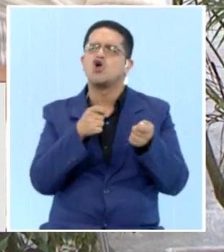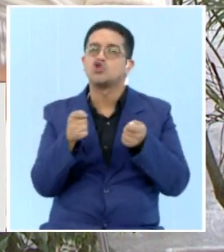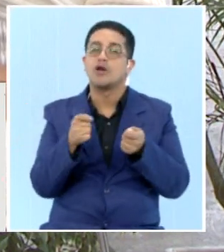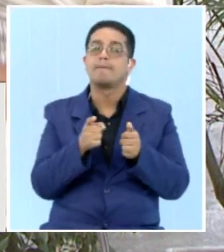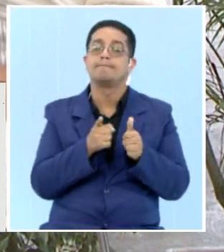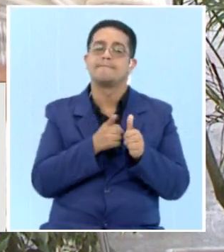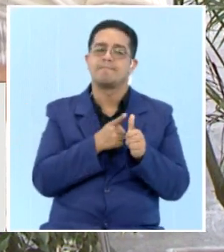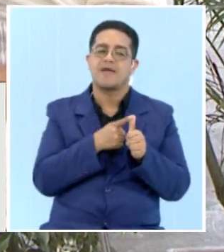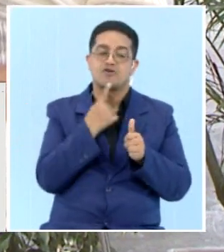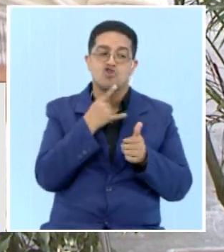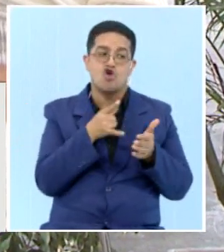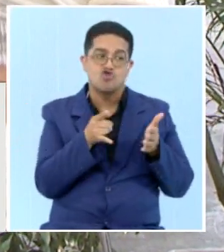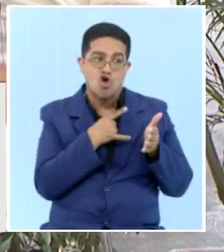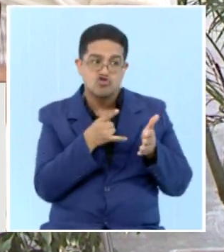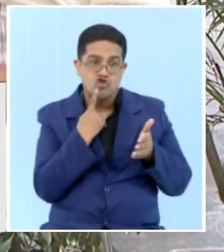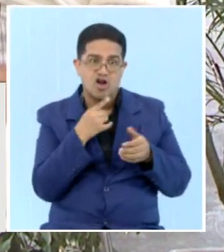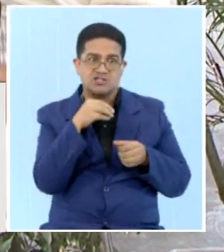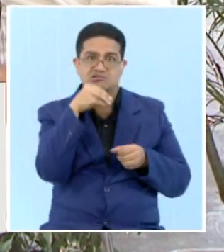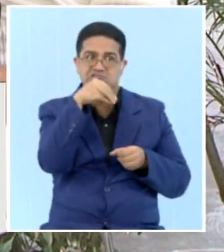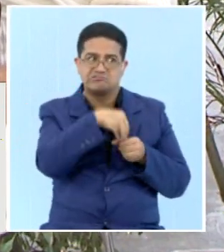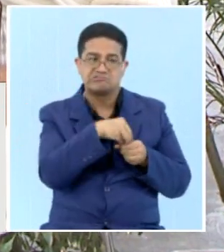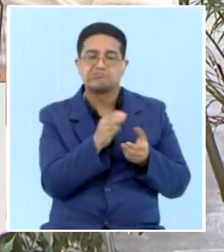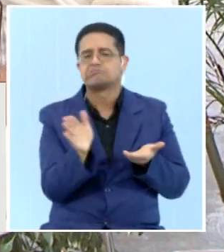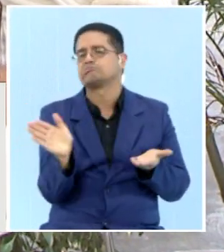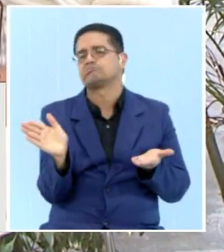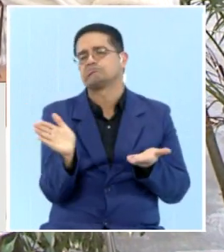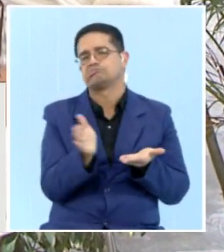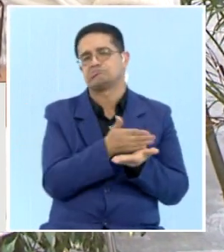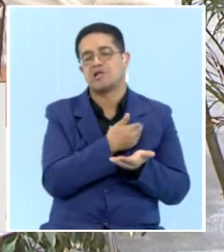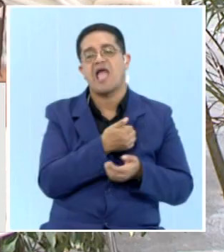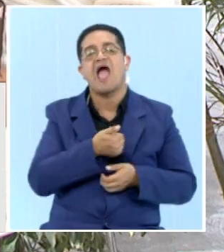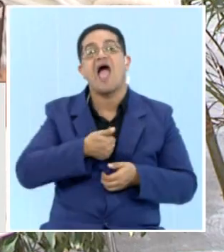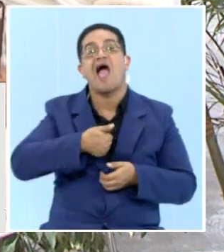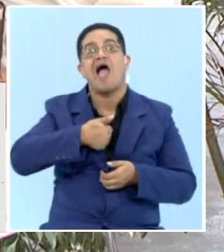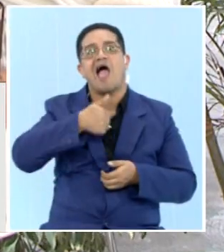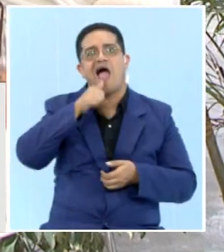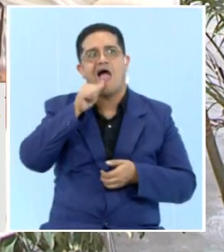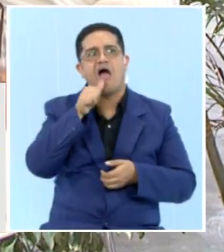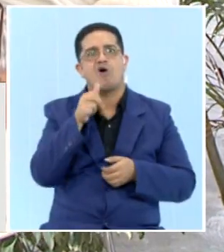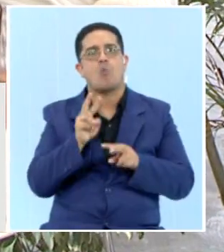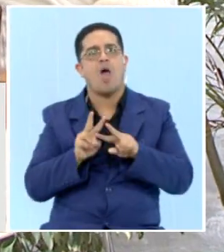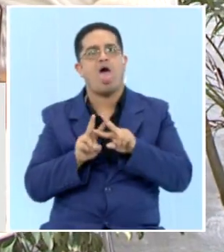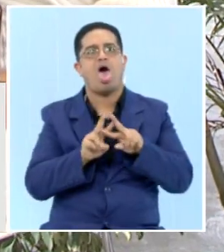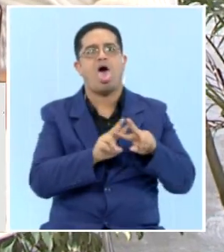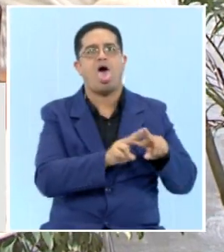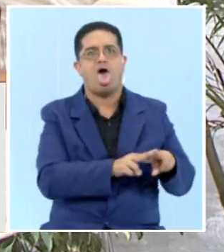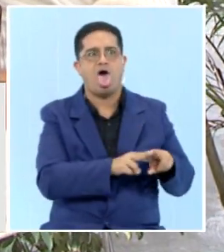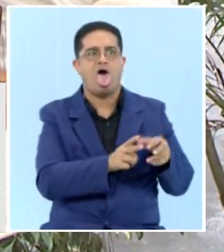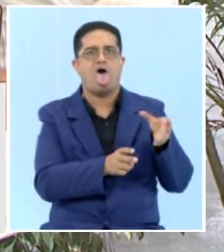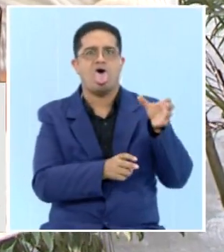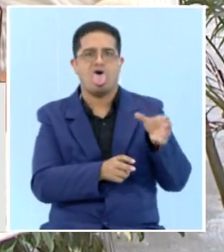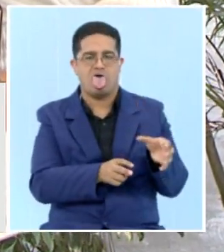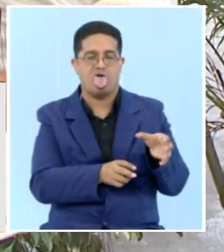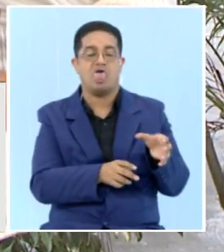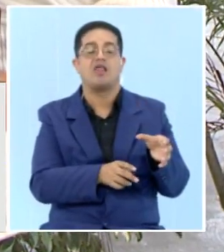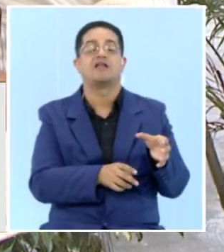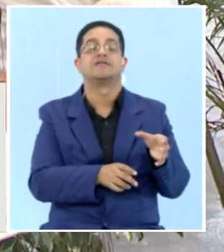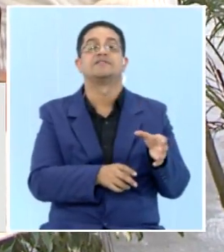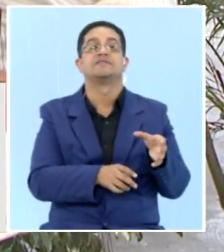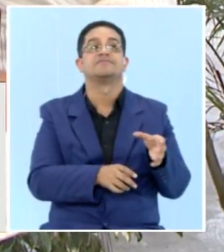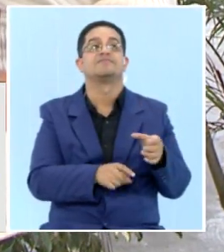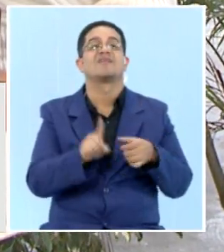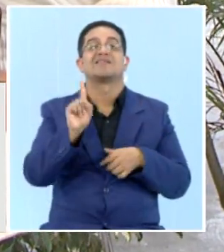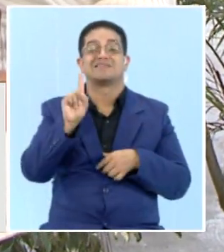vector. Control de vector es eliminar las aguas que están almacenadas, acumuladas, incluso en